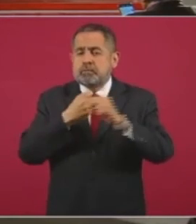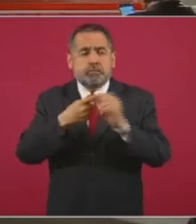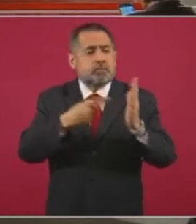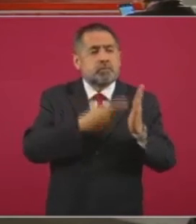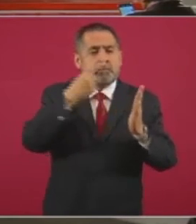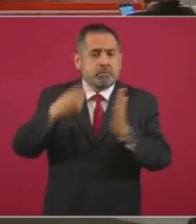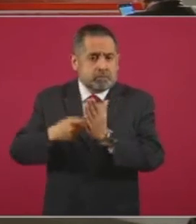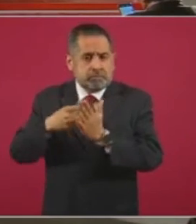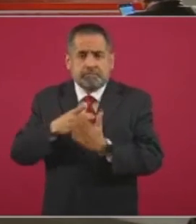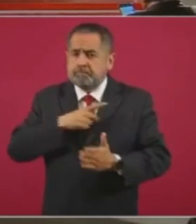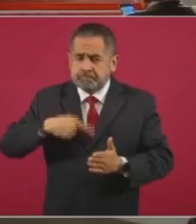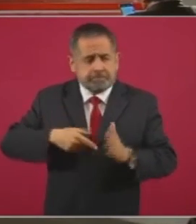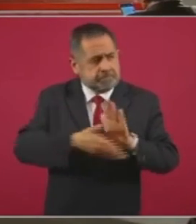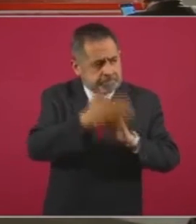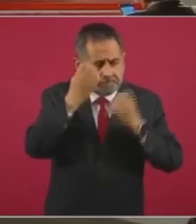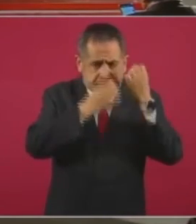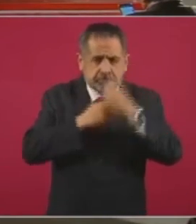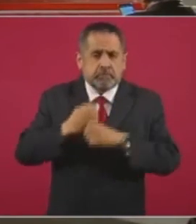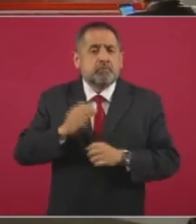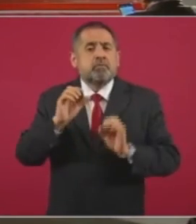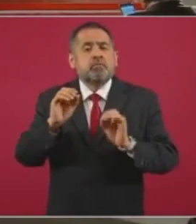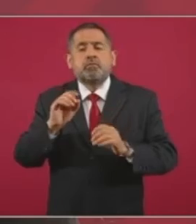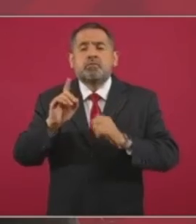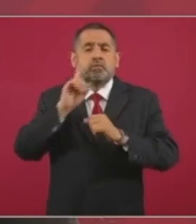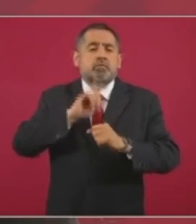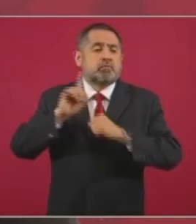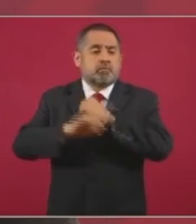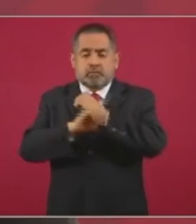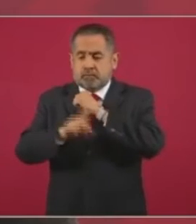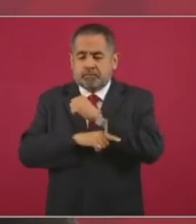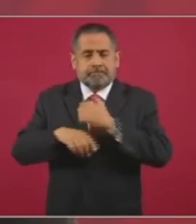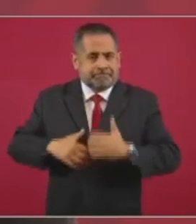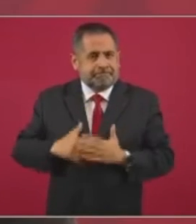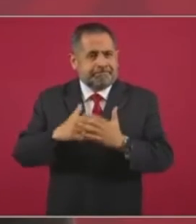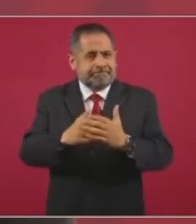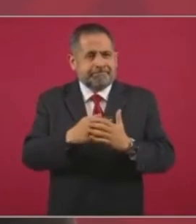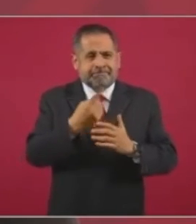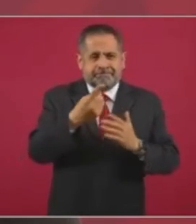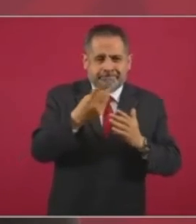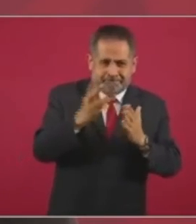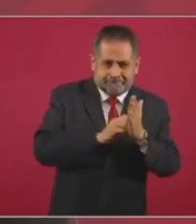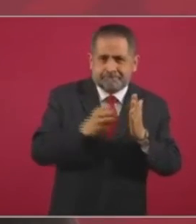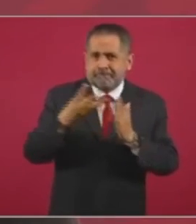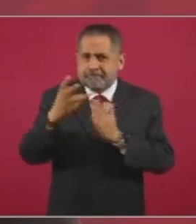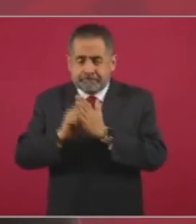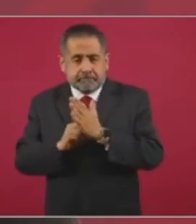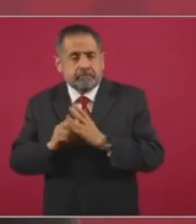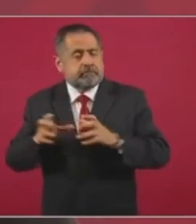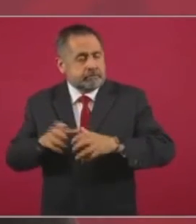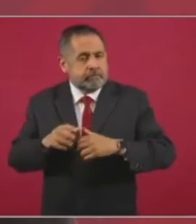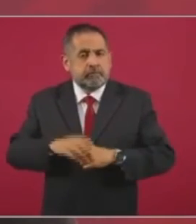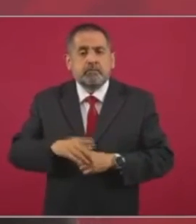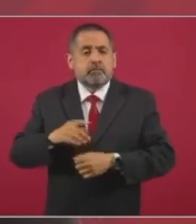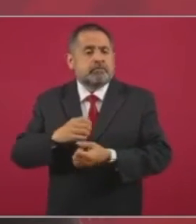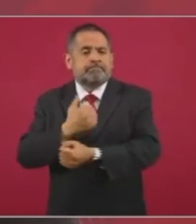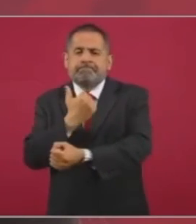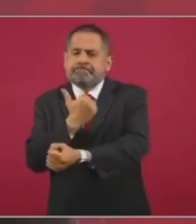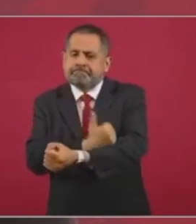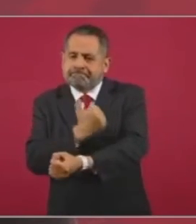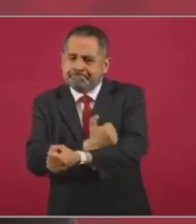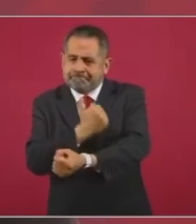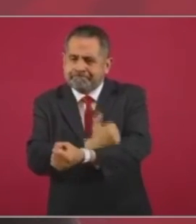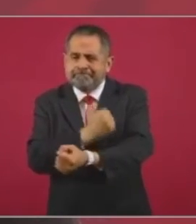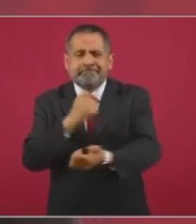mujeres embarazadas en el primer y tercer trimestre del embarazo, personas usuarias de drogas inyectables al menos